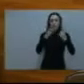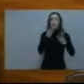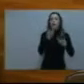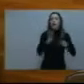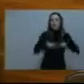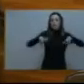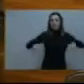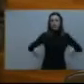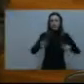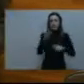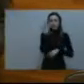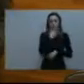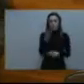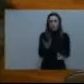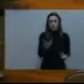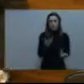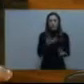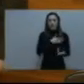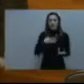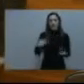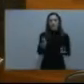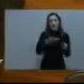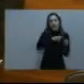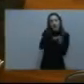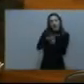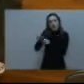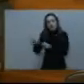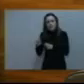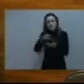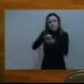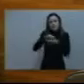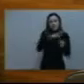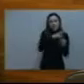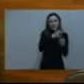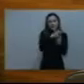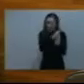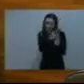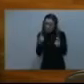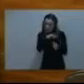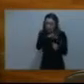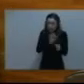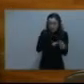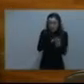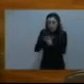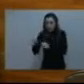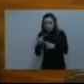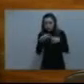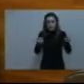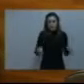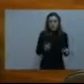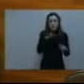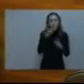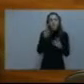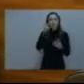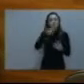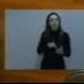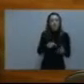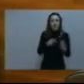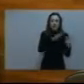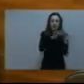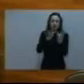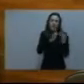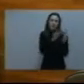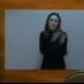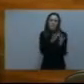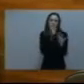colegios, proponiendo que cada centro defina un ámbito de relación concreto, observando las relaciones que se dan entre las niñas y los niños para analizar, en este